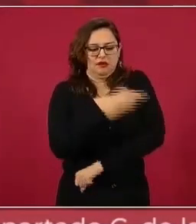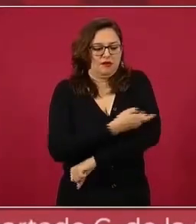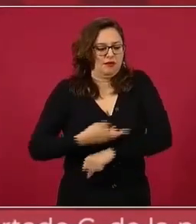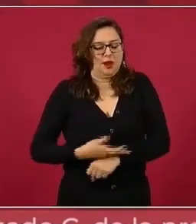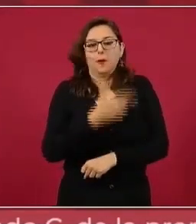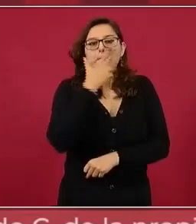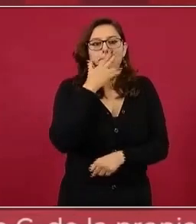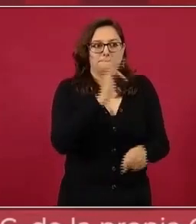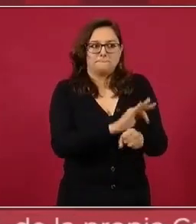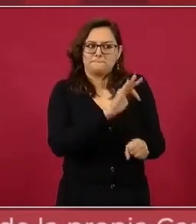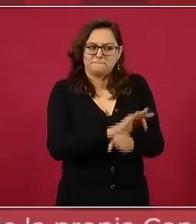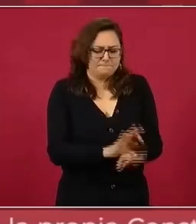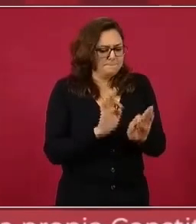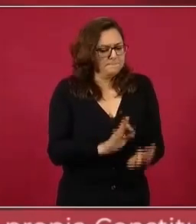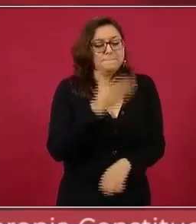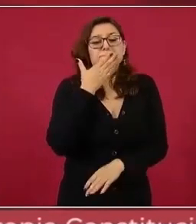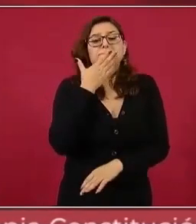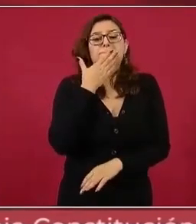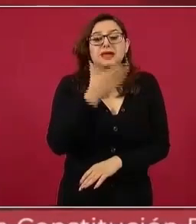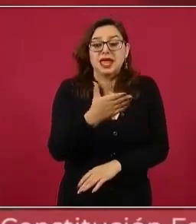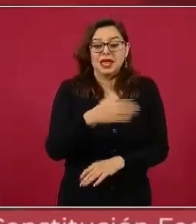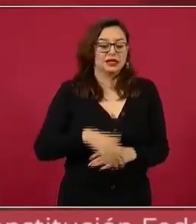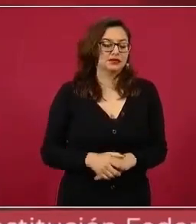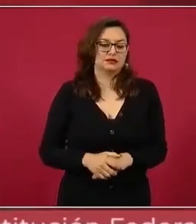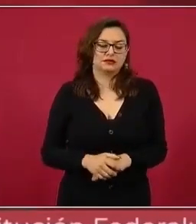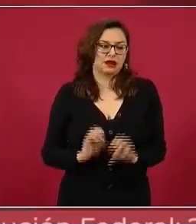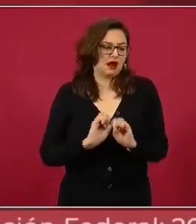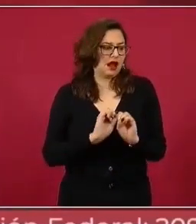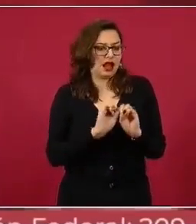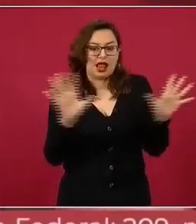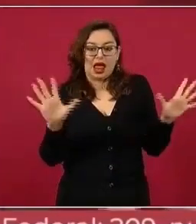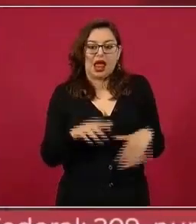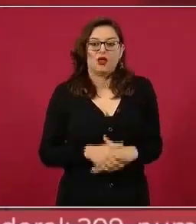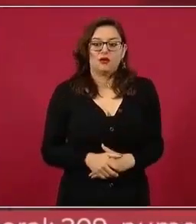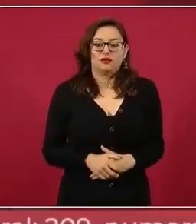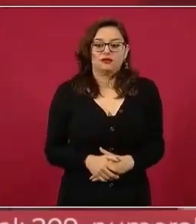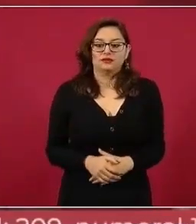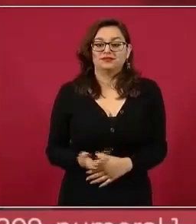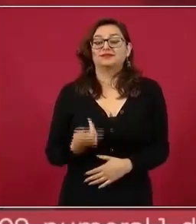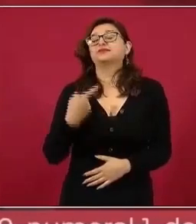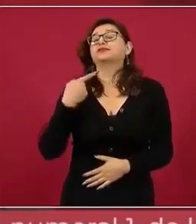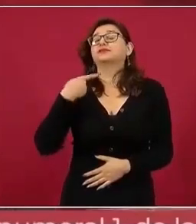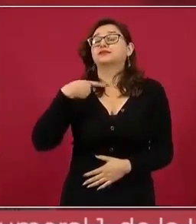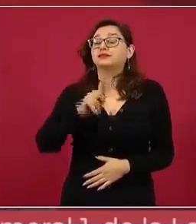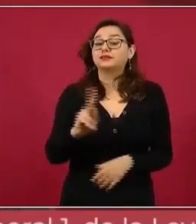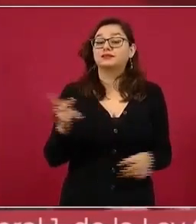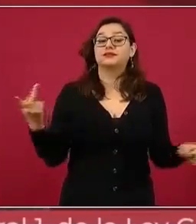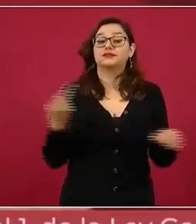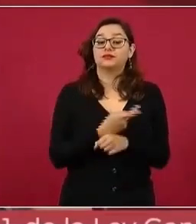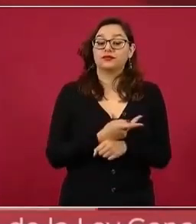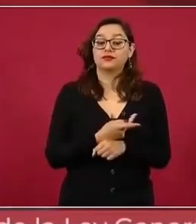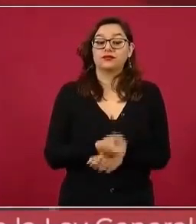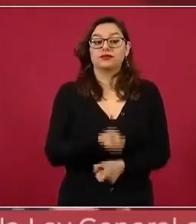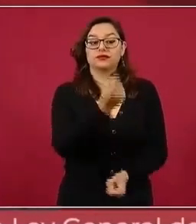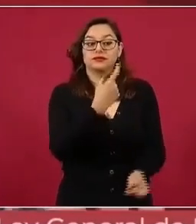nada en contra de eso. Lo que sí nos parece muy lamentable es que haya grupos de oportunistas que por